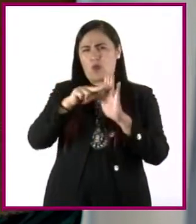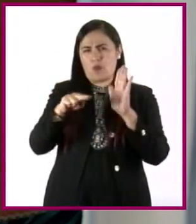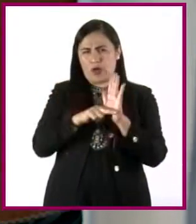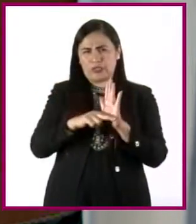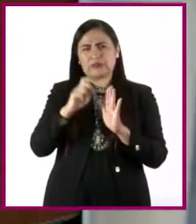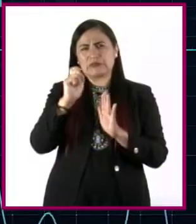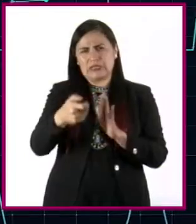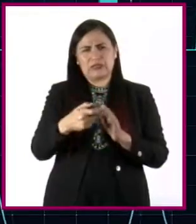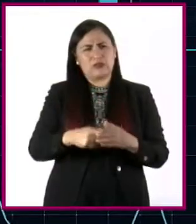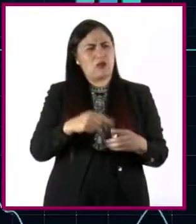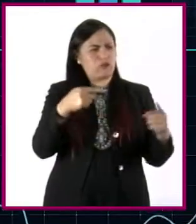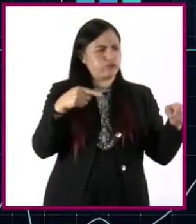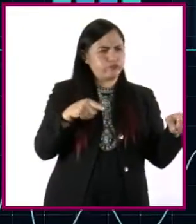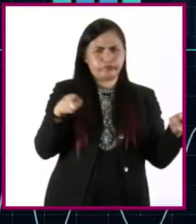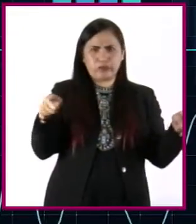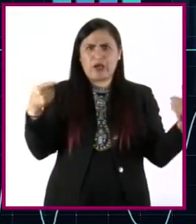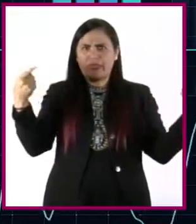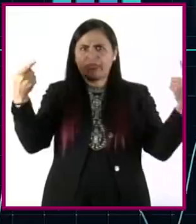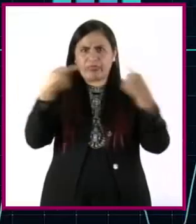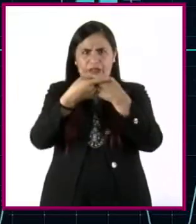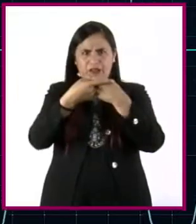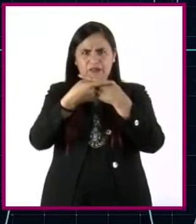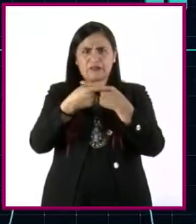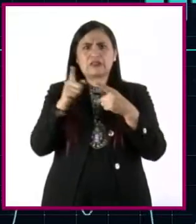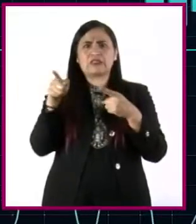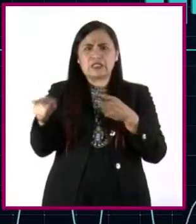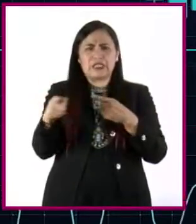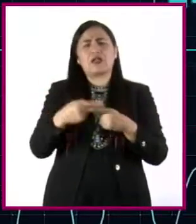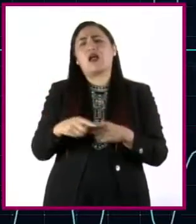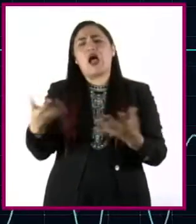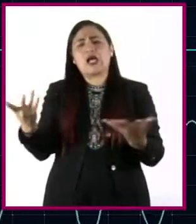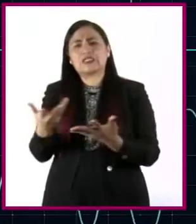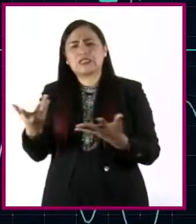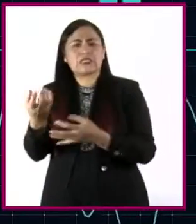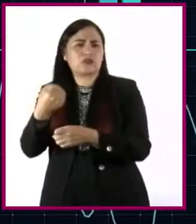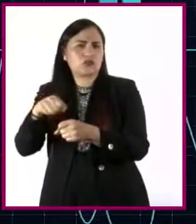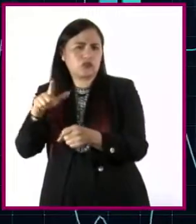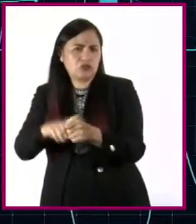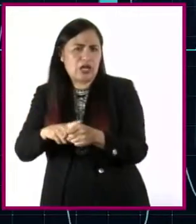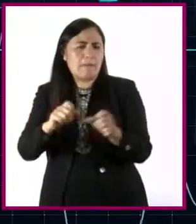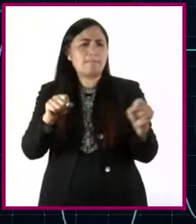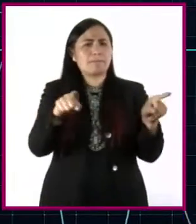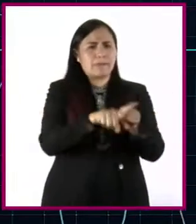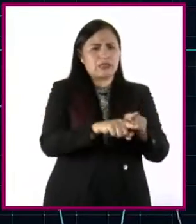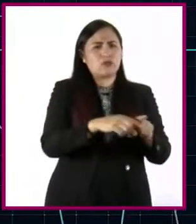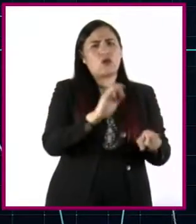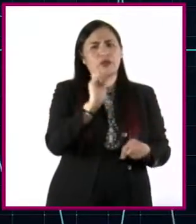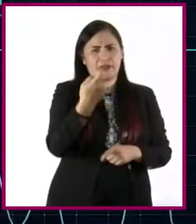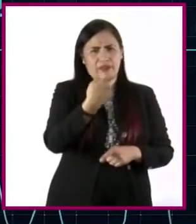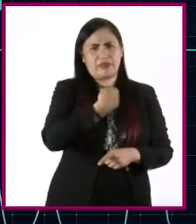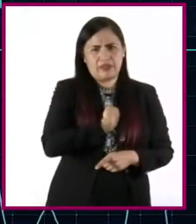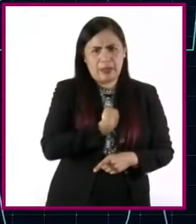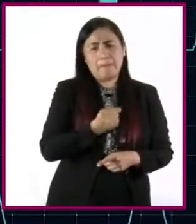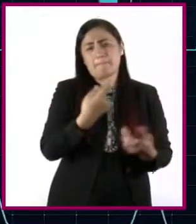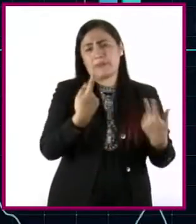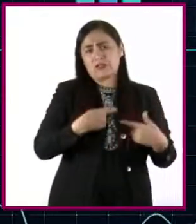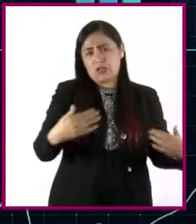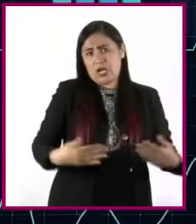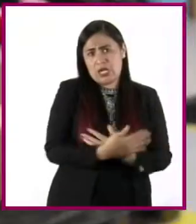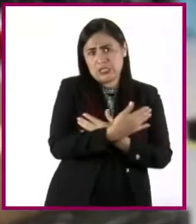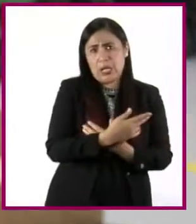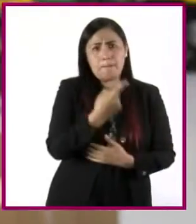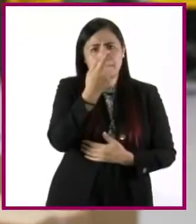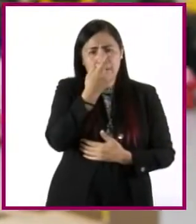de categorización que vincula directamente el comportamiento social y la identidad propia con los genitales del individuo, lo